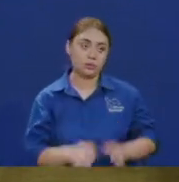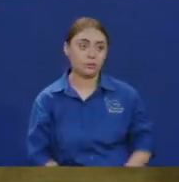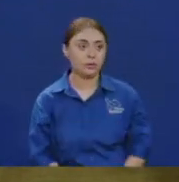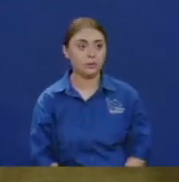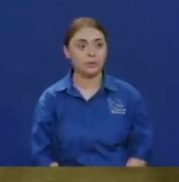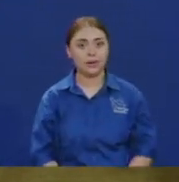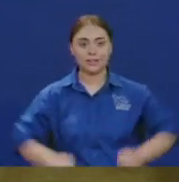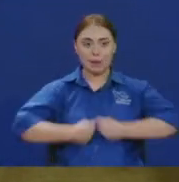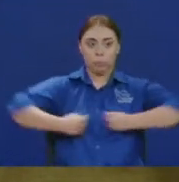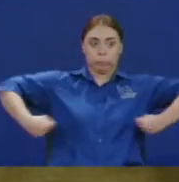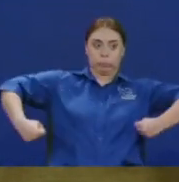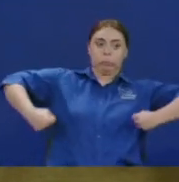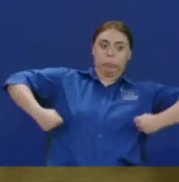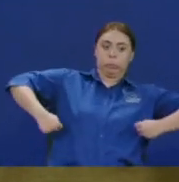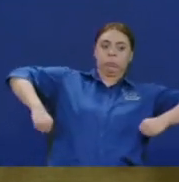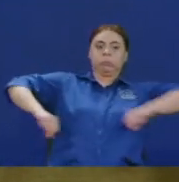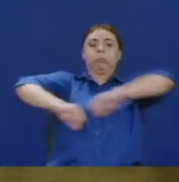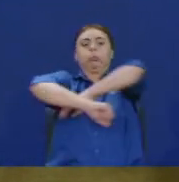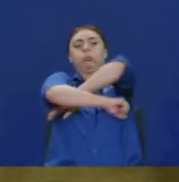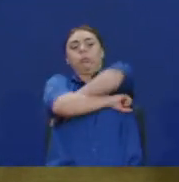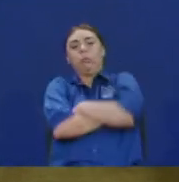Hasta galán se mira.